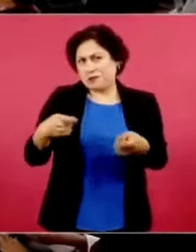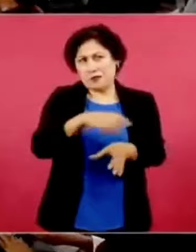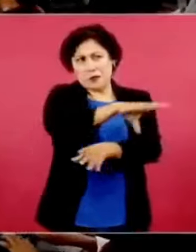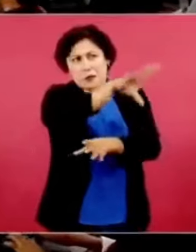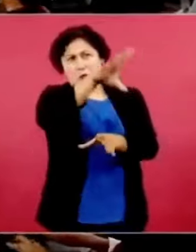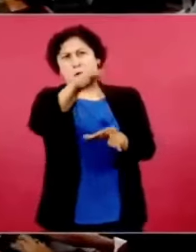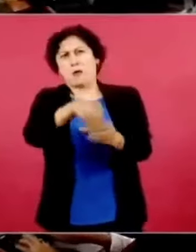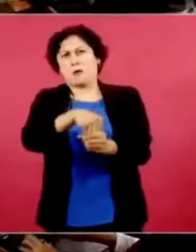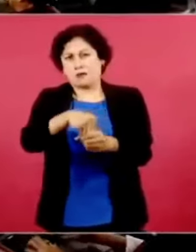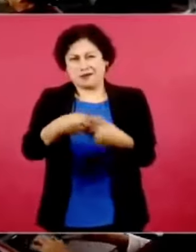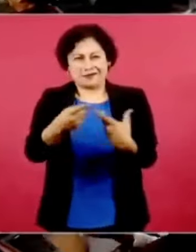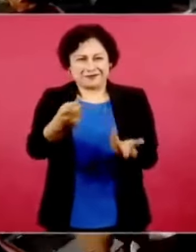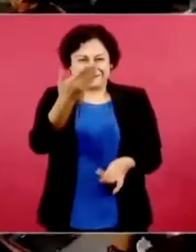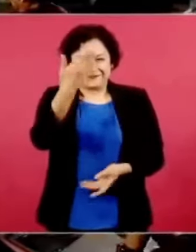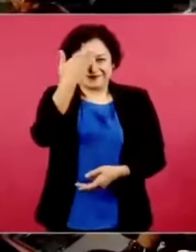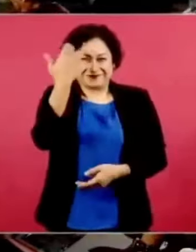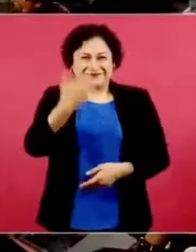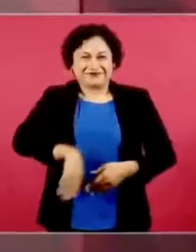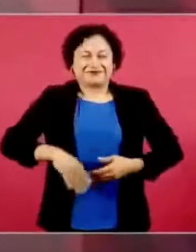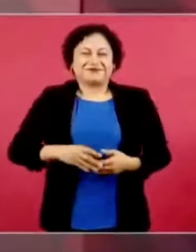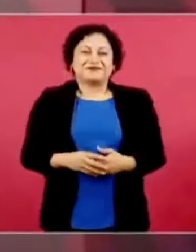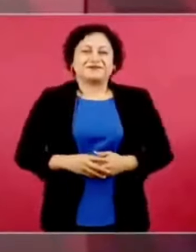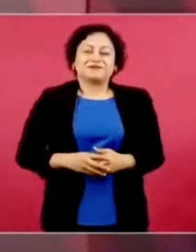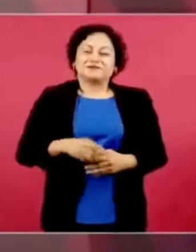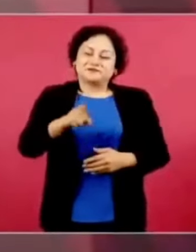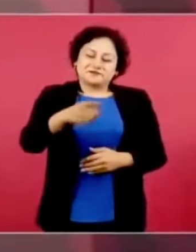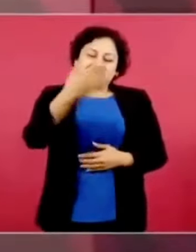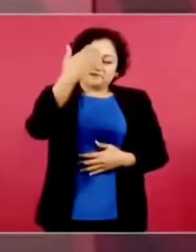Ahora su periodista